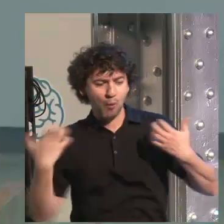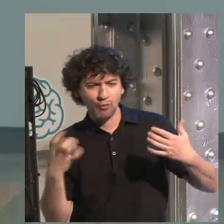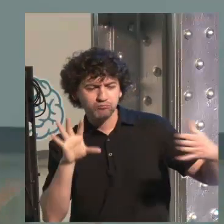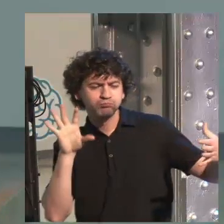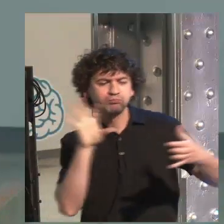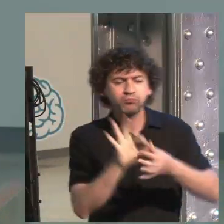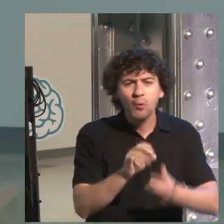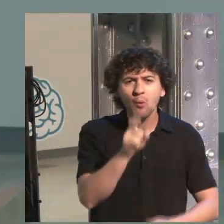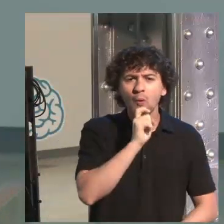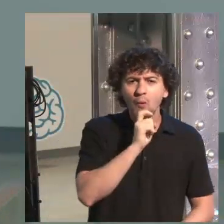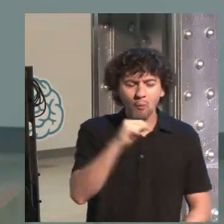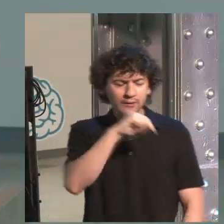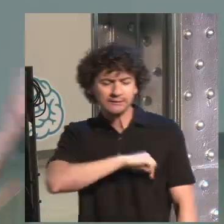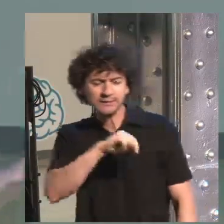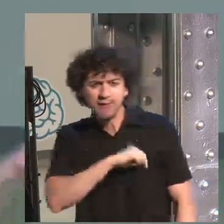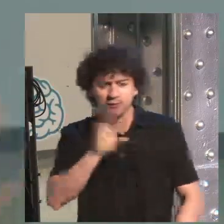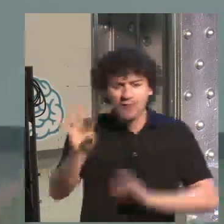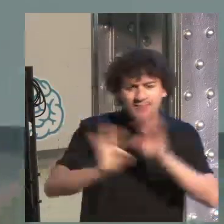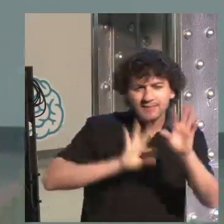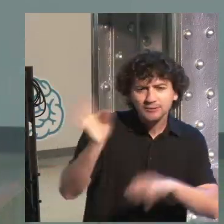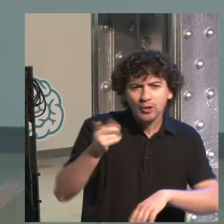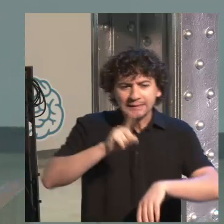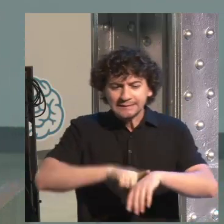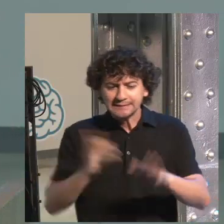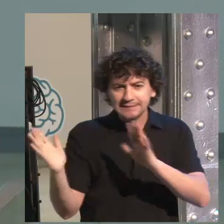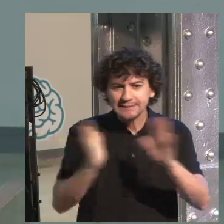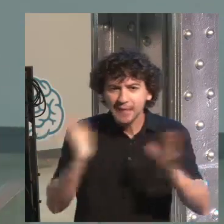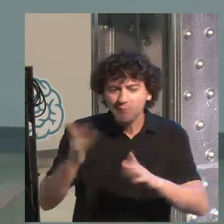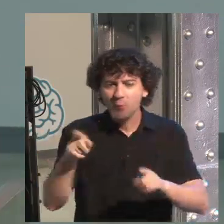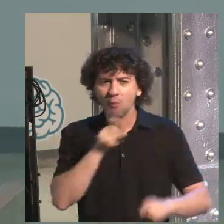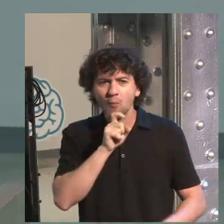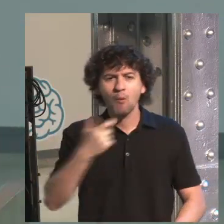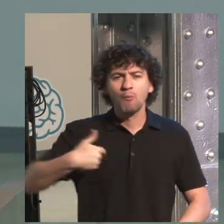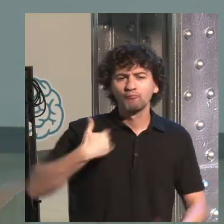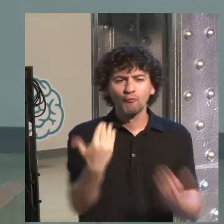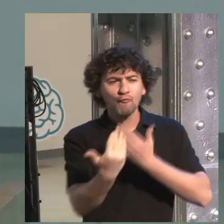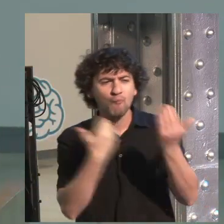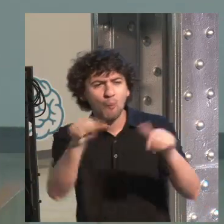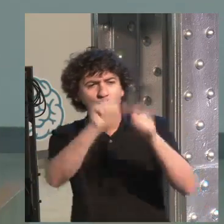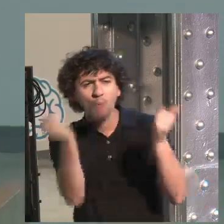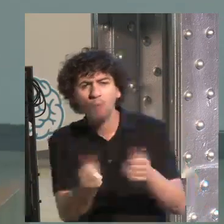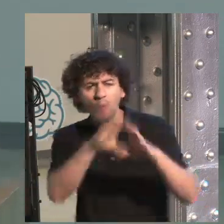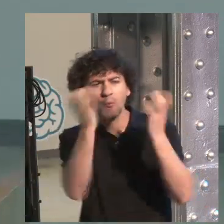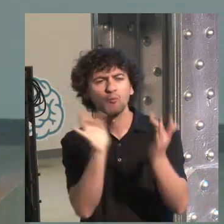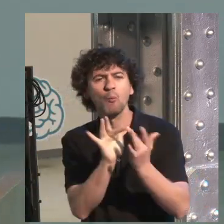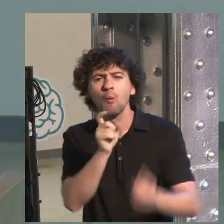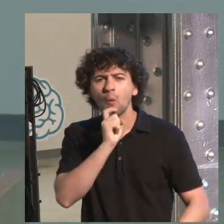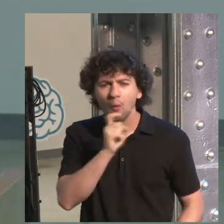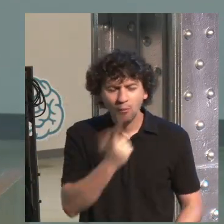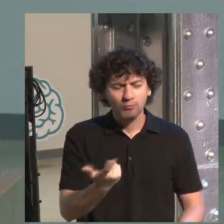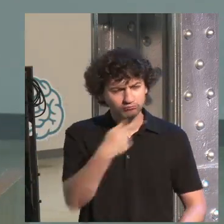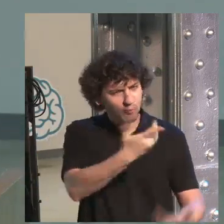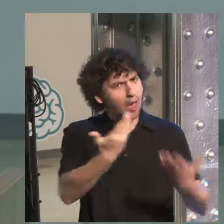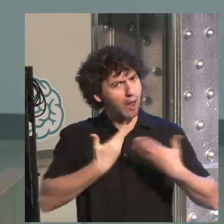los sentimientos, con las decisiones, con el tiempo, con nuestra forma de relacionarnos con el mundo. A mí me parece que, como decía al principio, es